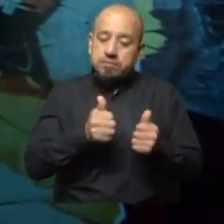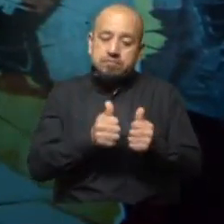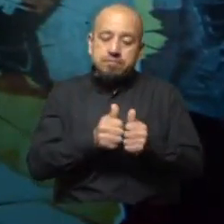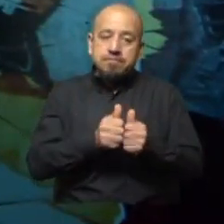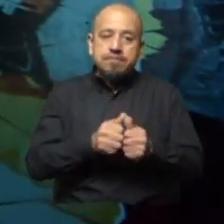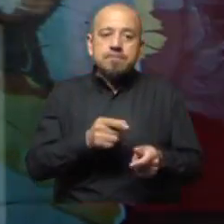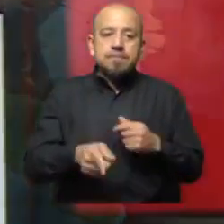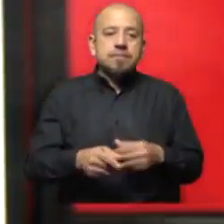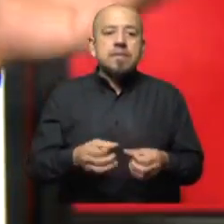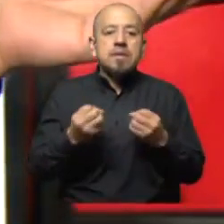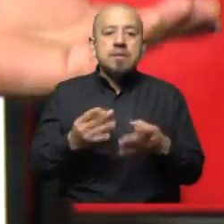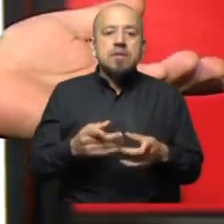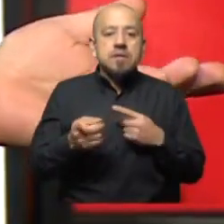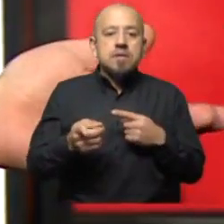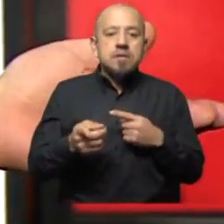por eso